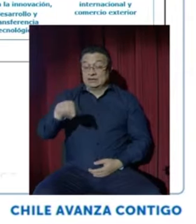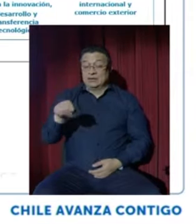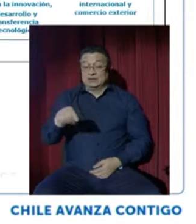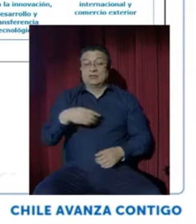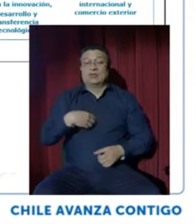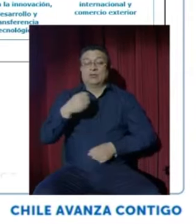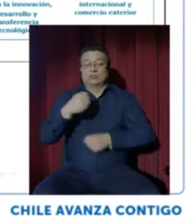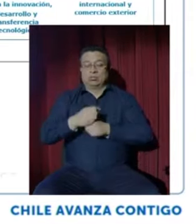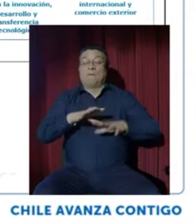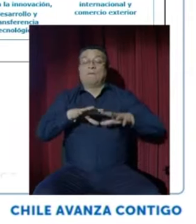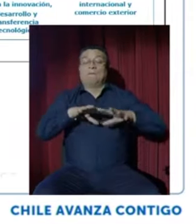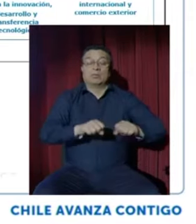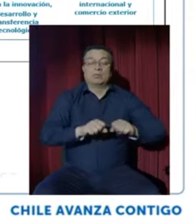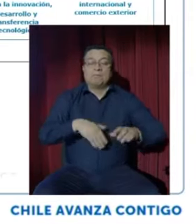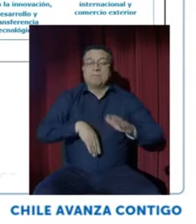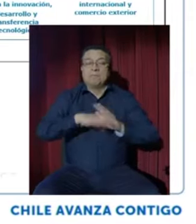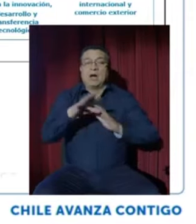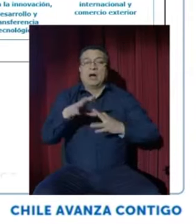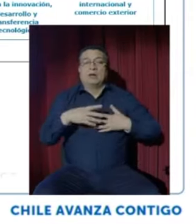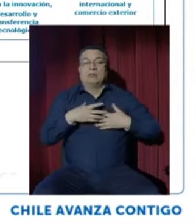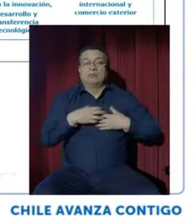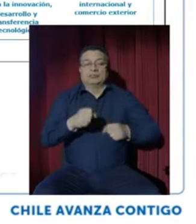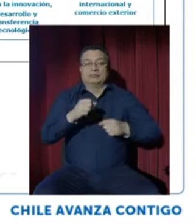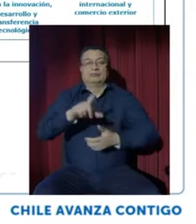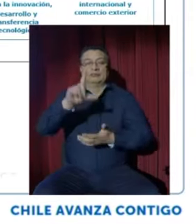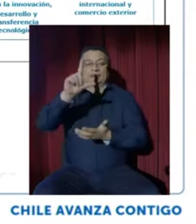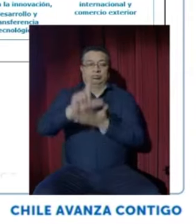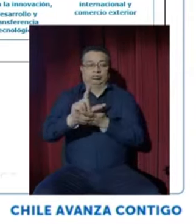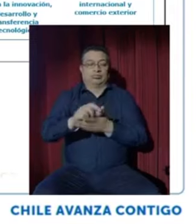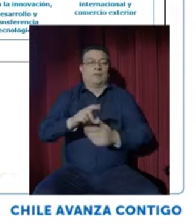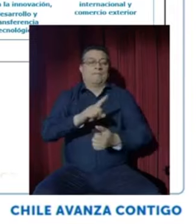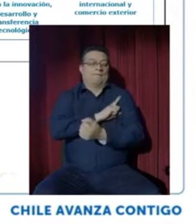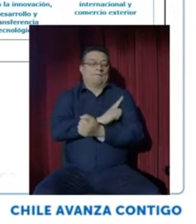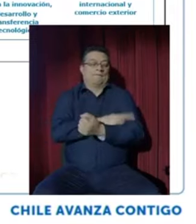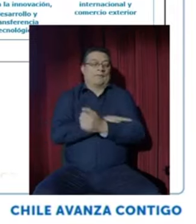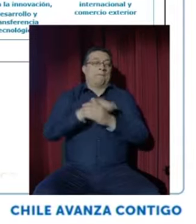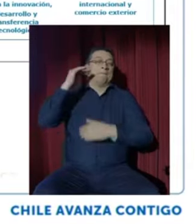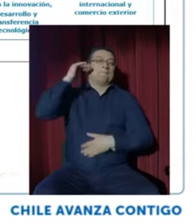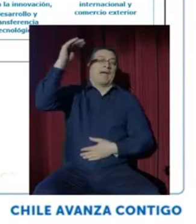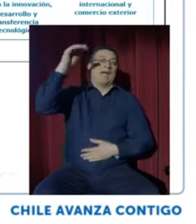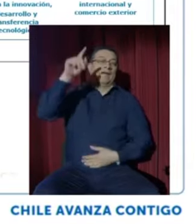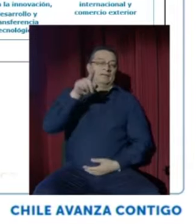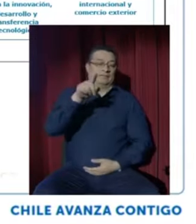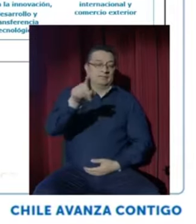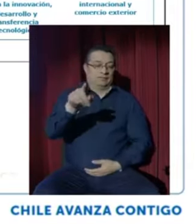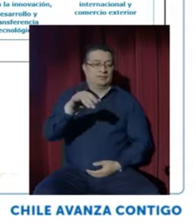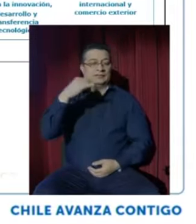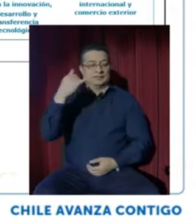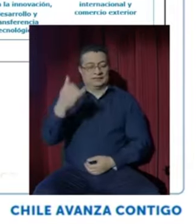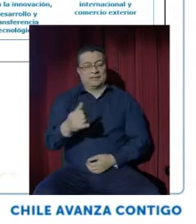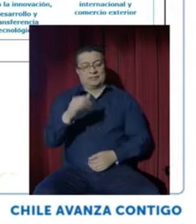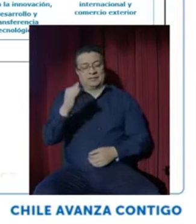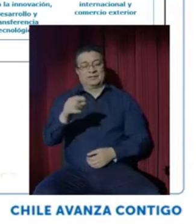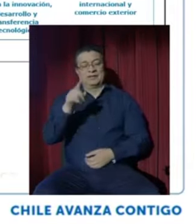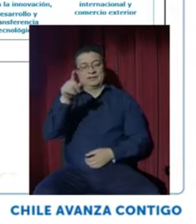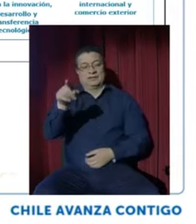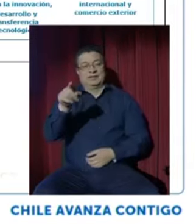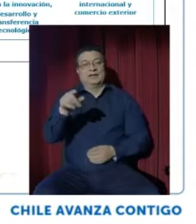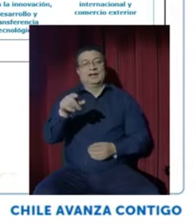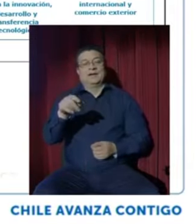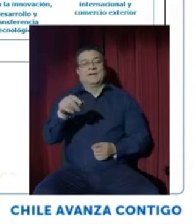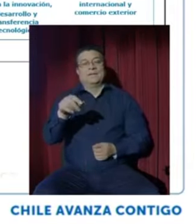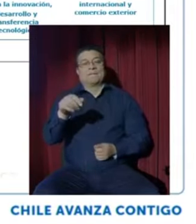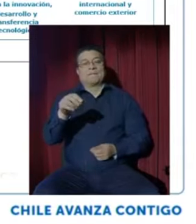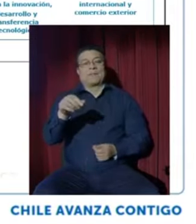un gran arraigo como se dice en el templo del poder me dijo deante un director regional a nivel a